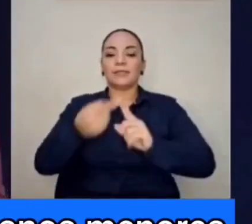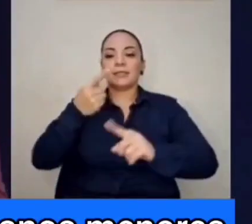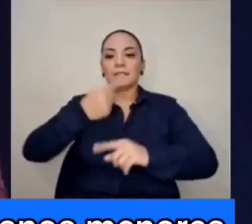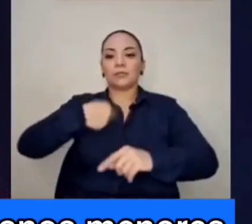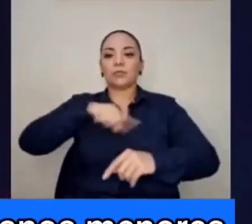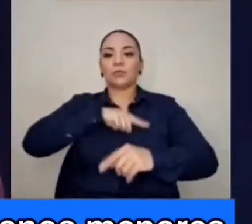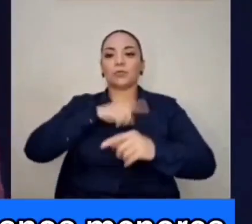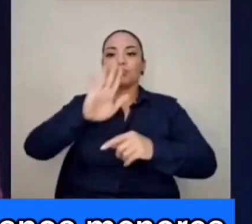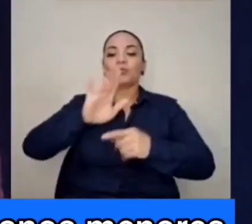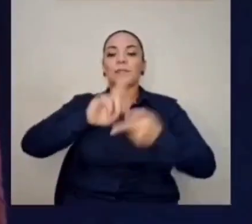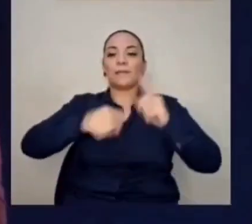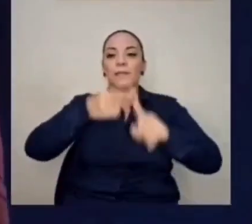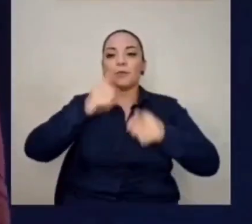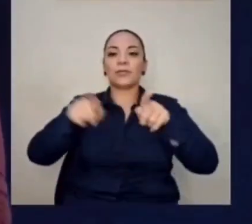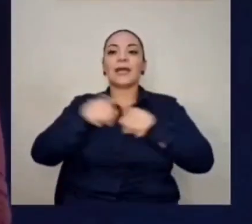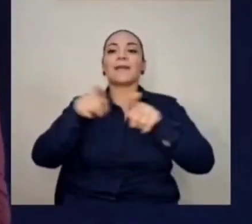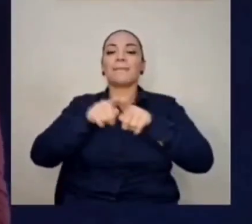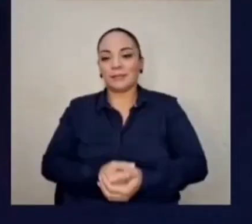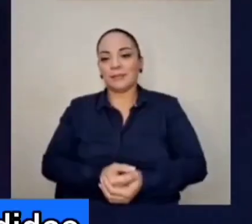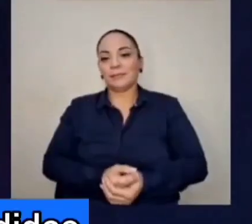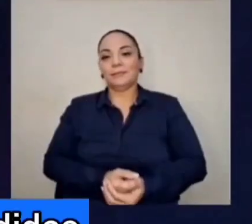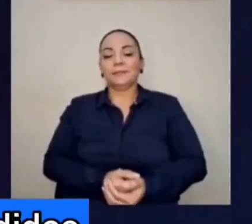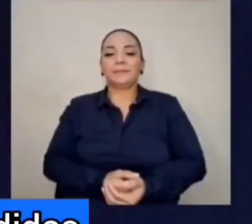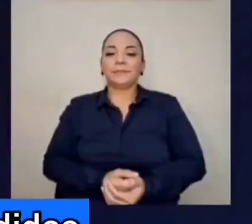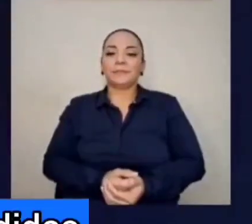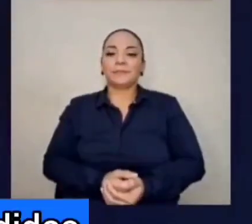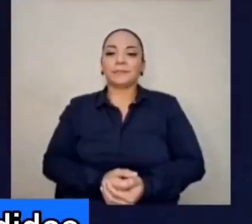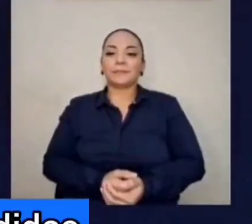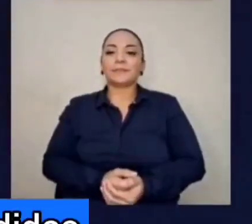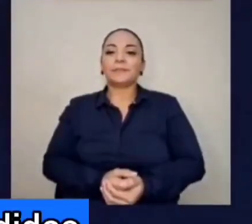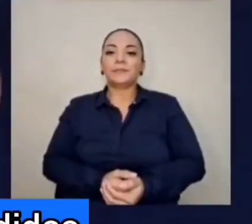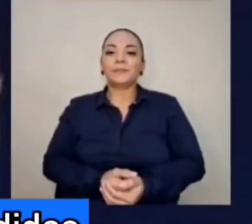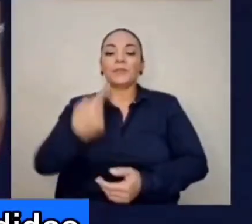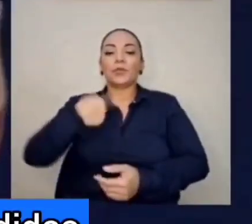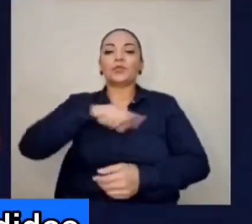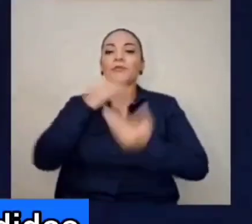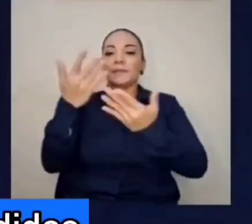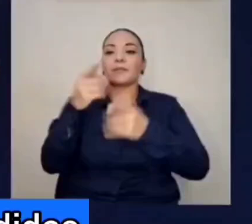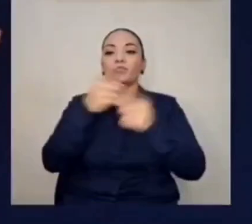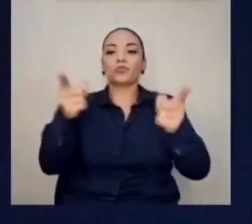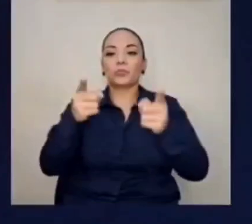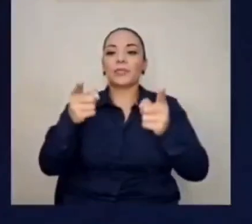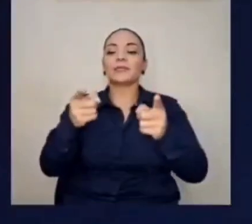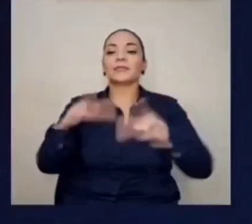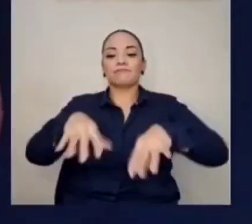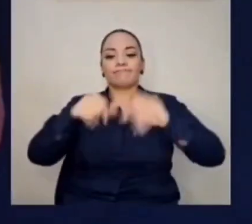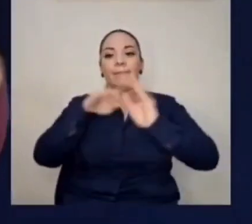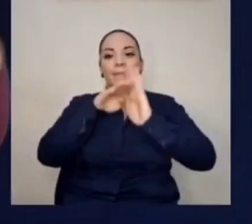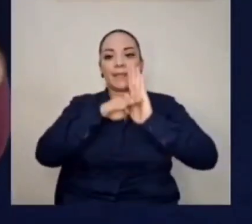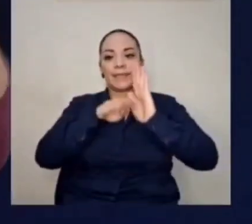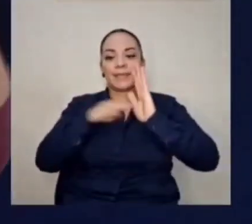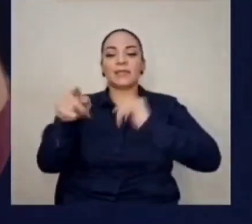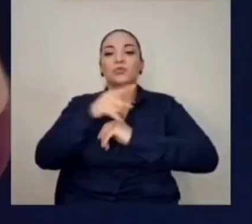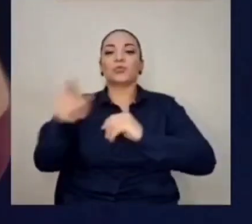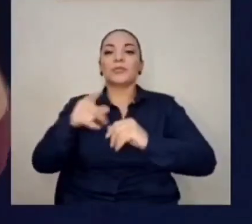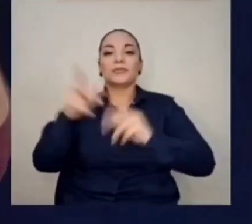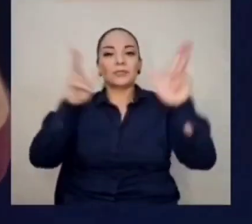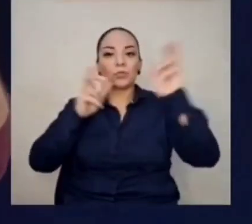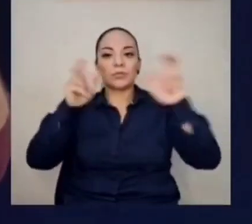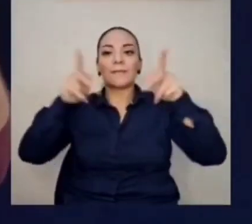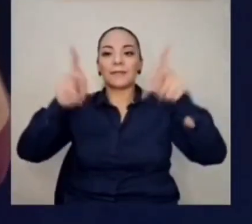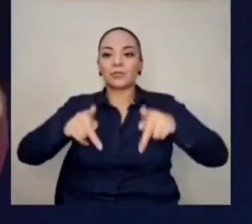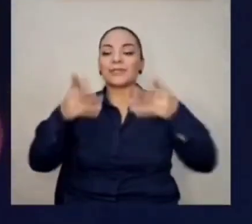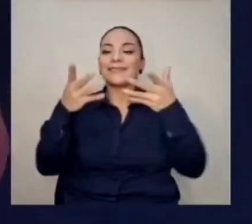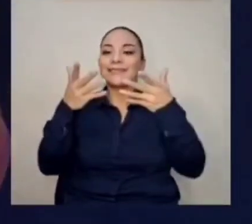sus amigos, hermanos menores, como nos quieren ver. Y esperamos que ustedes tomen las medidas y escuchen a personas que